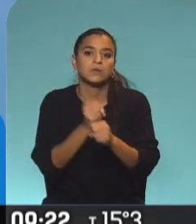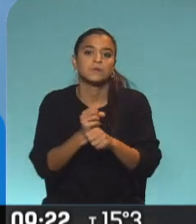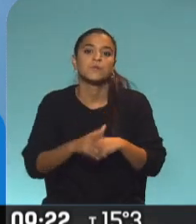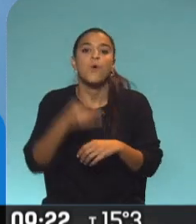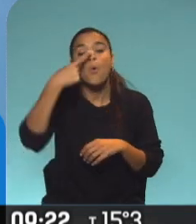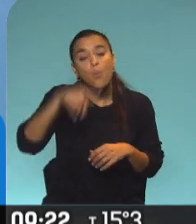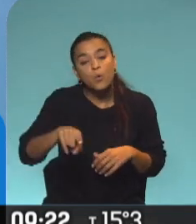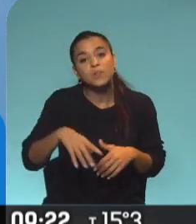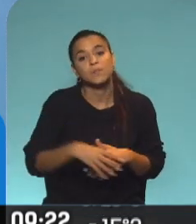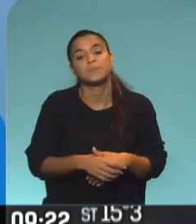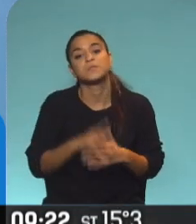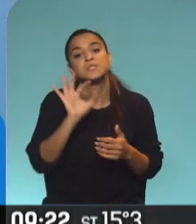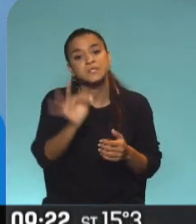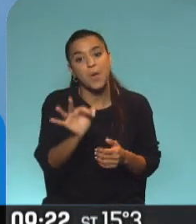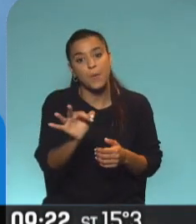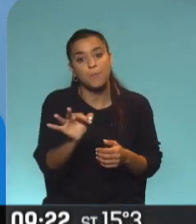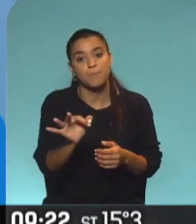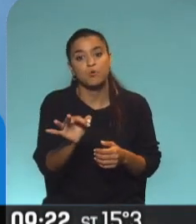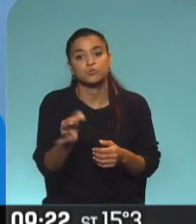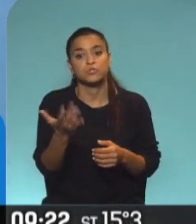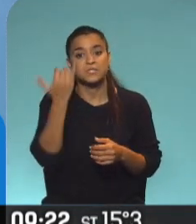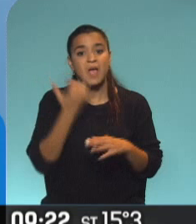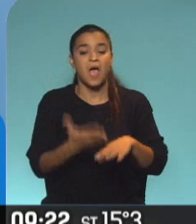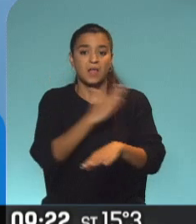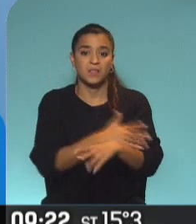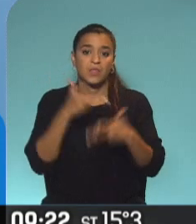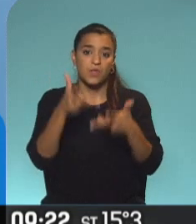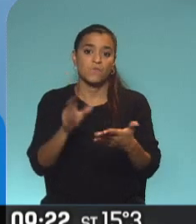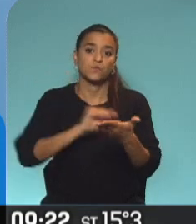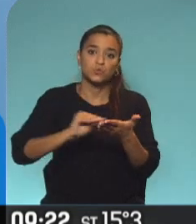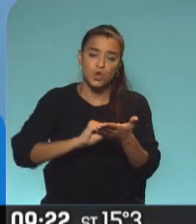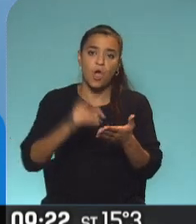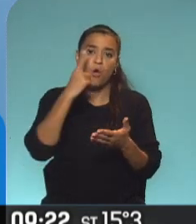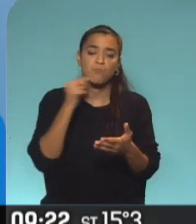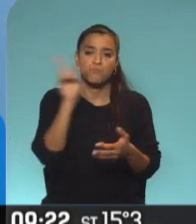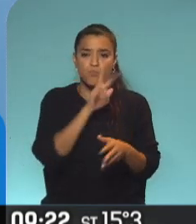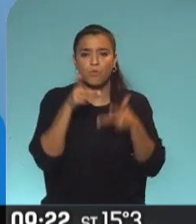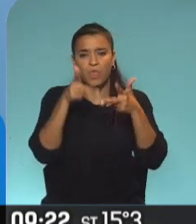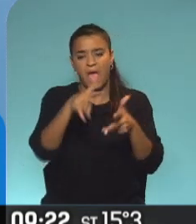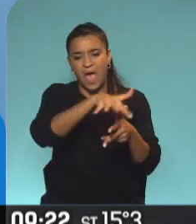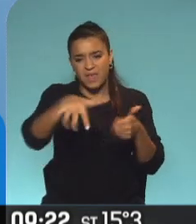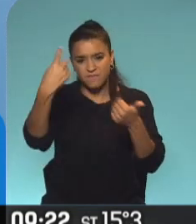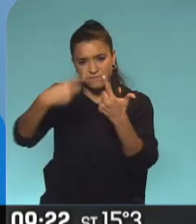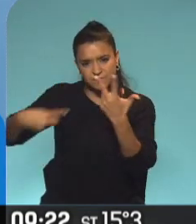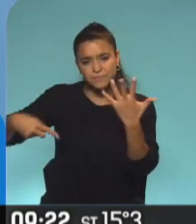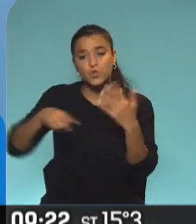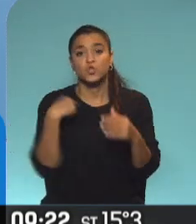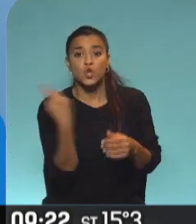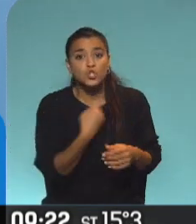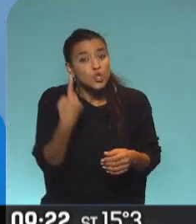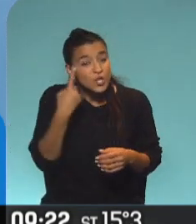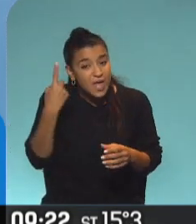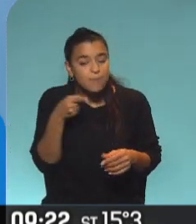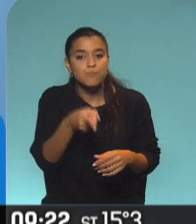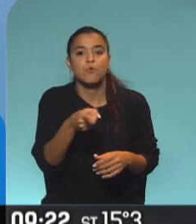por último, sabemos, lo han dicho muchos funcionarios y funcionarias de distintas áreas, nosotros creemos que